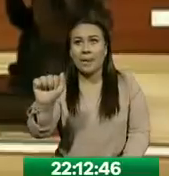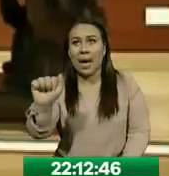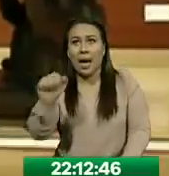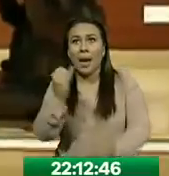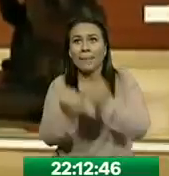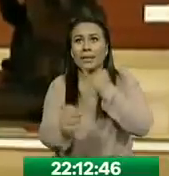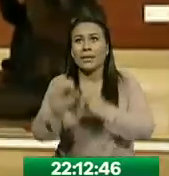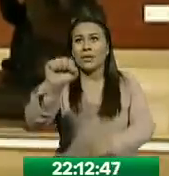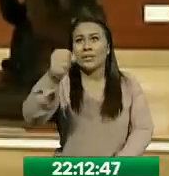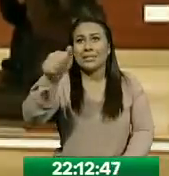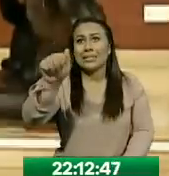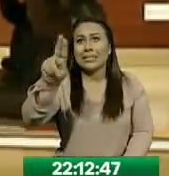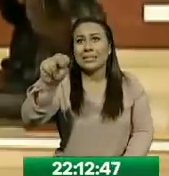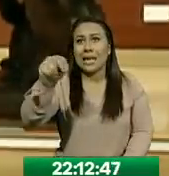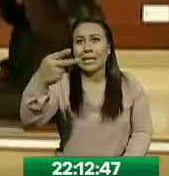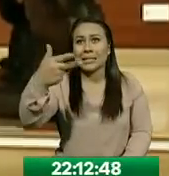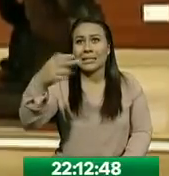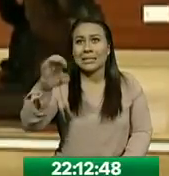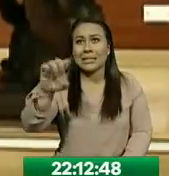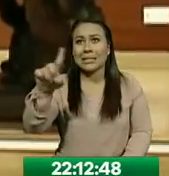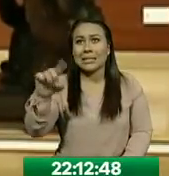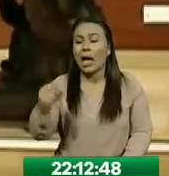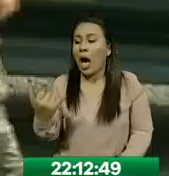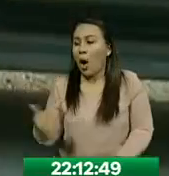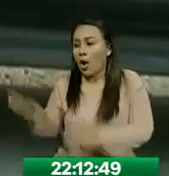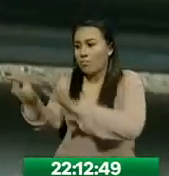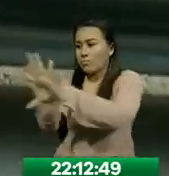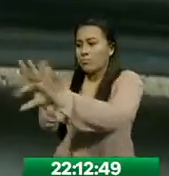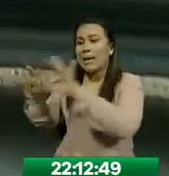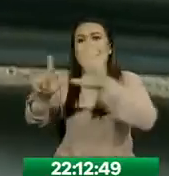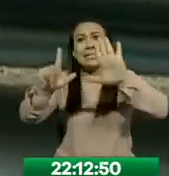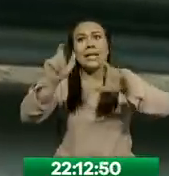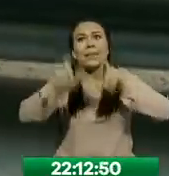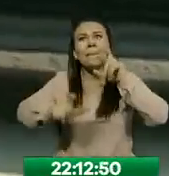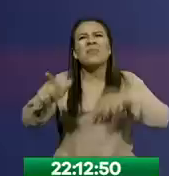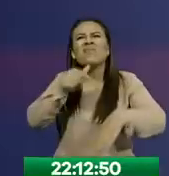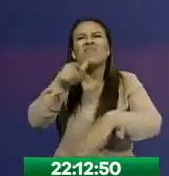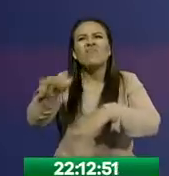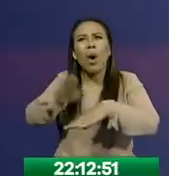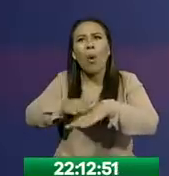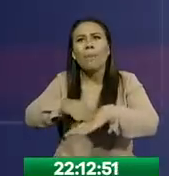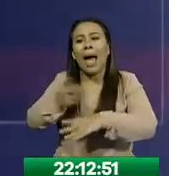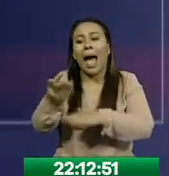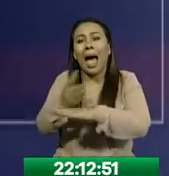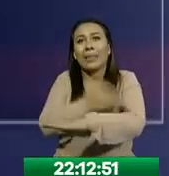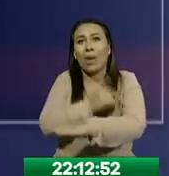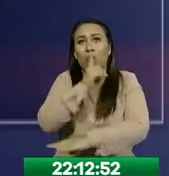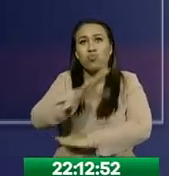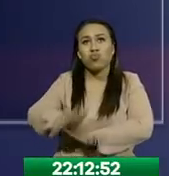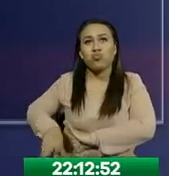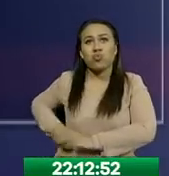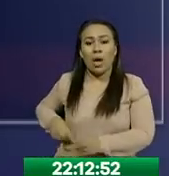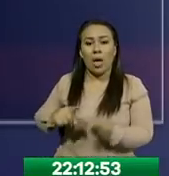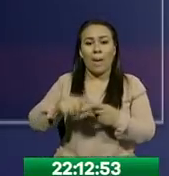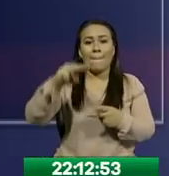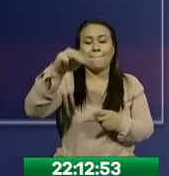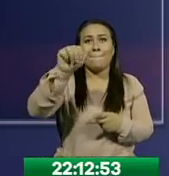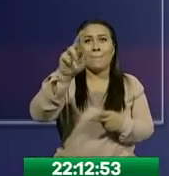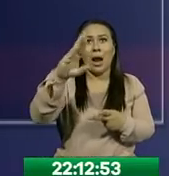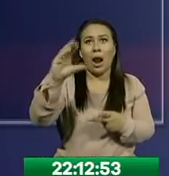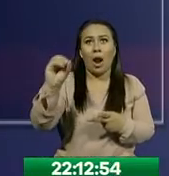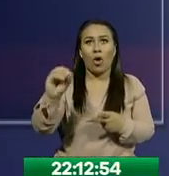Palacios y ordenó prisión preventiva para 7 de las 8 personas vinculadas al caso Alvarado. Ellas son Marco Antonio Bravo,